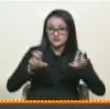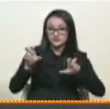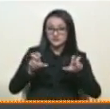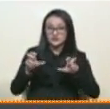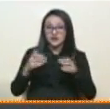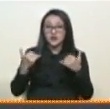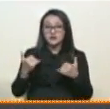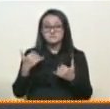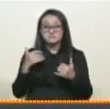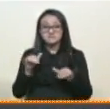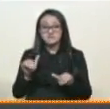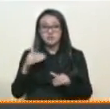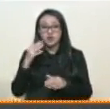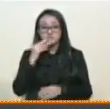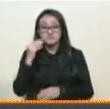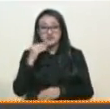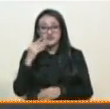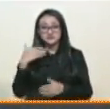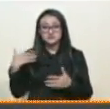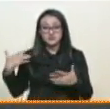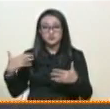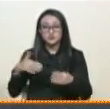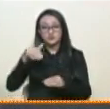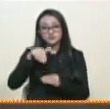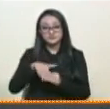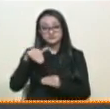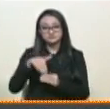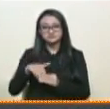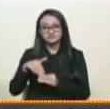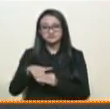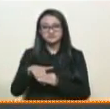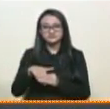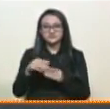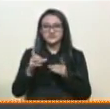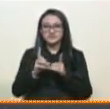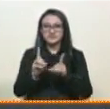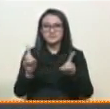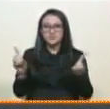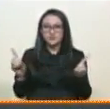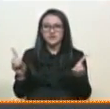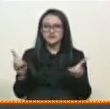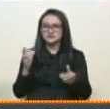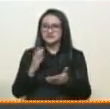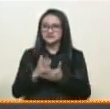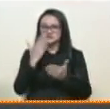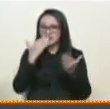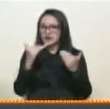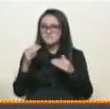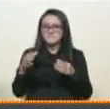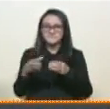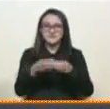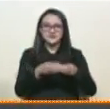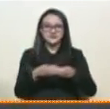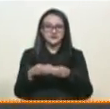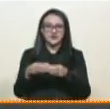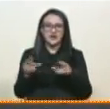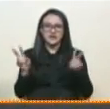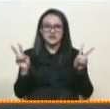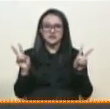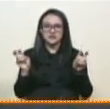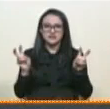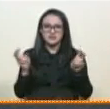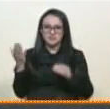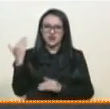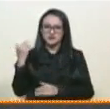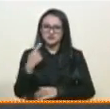gran experiencia de procesos comiciales que se han realizado. La democracia está siempre de por medio, y un tema, como ya lo hemos